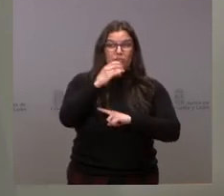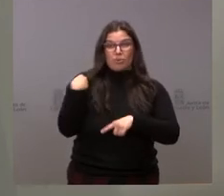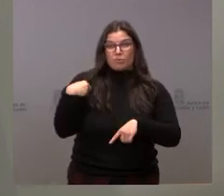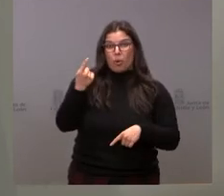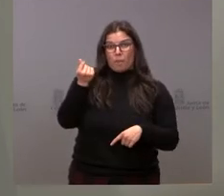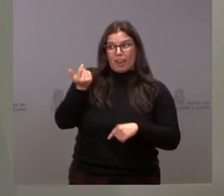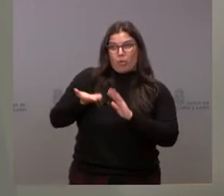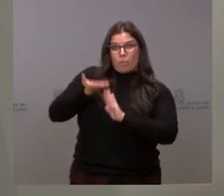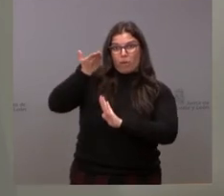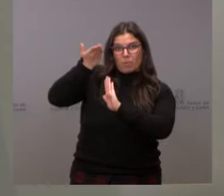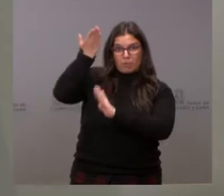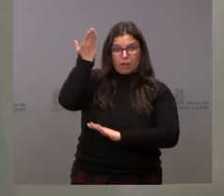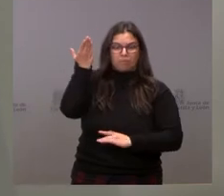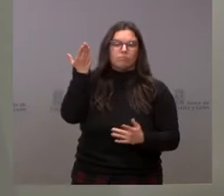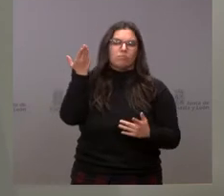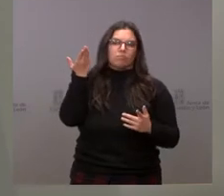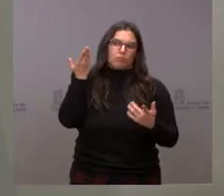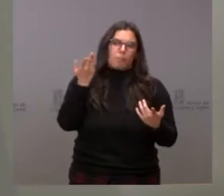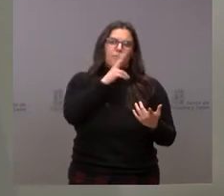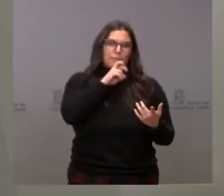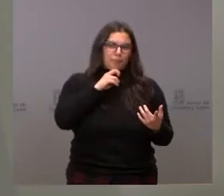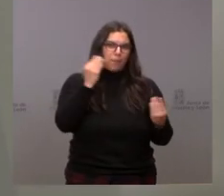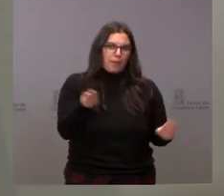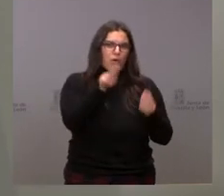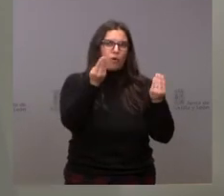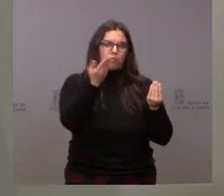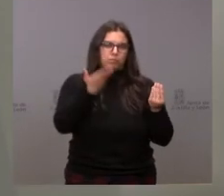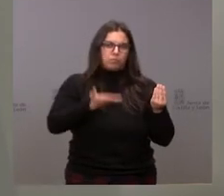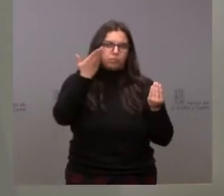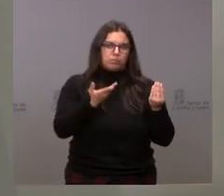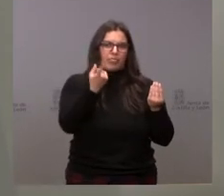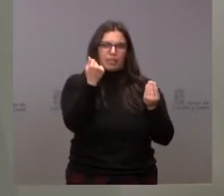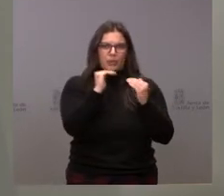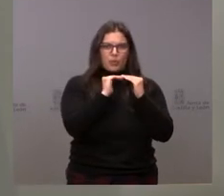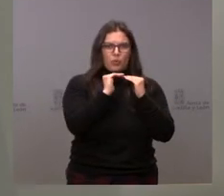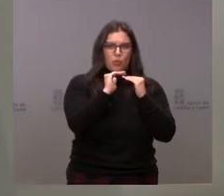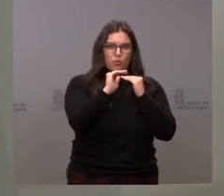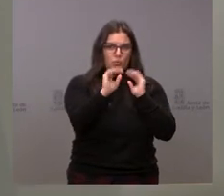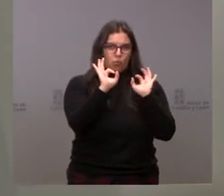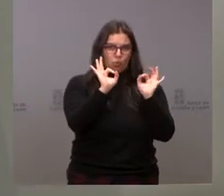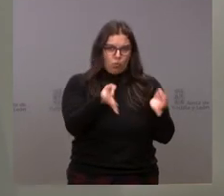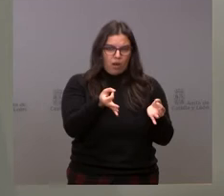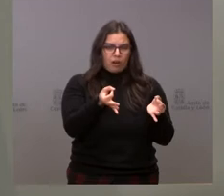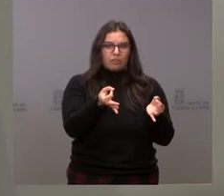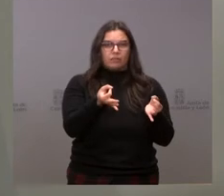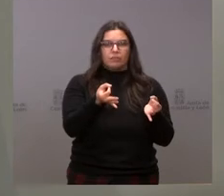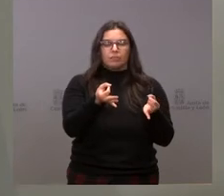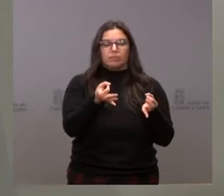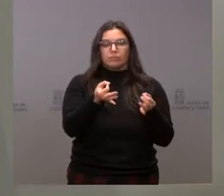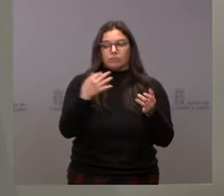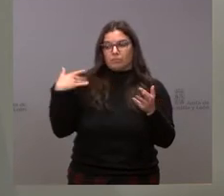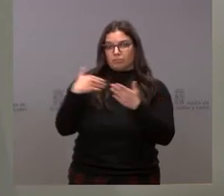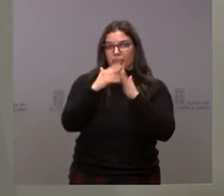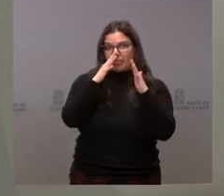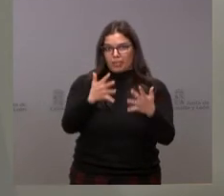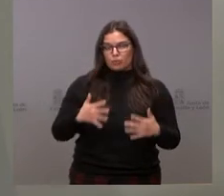que estamos atravesando todavía tiene más valor esta congelación y este mantenimiento del coste a lo largo de los últimos 10